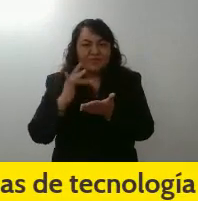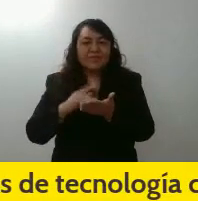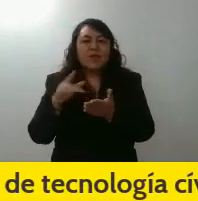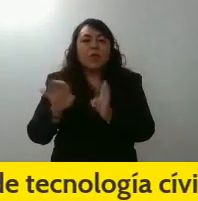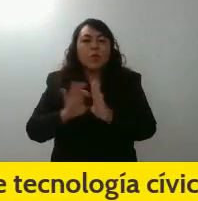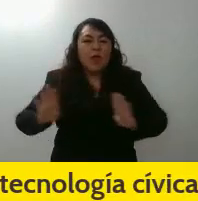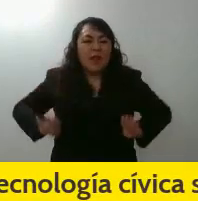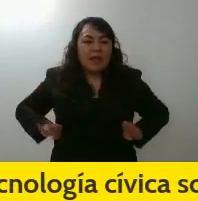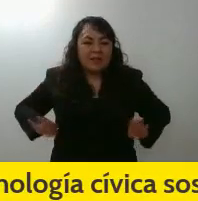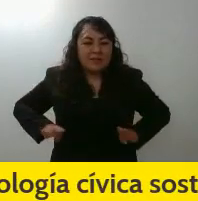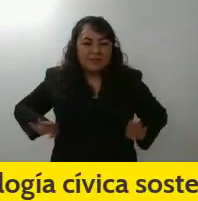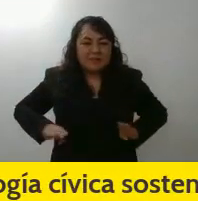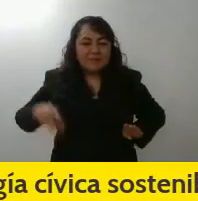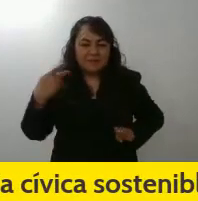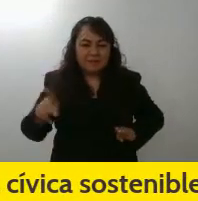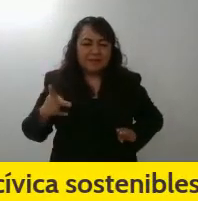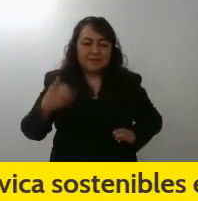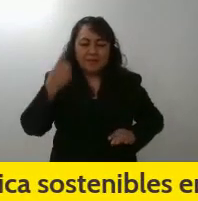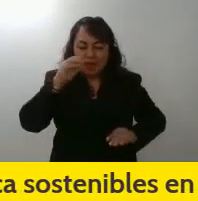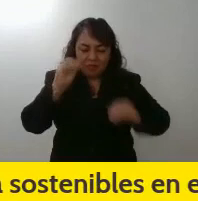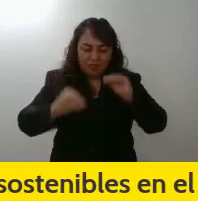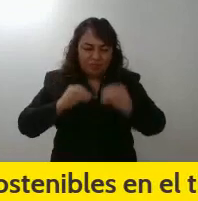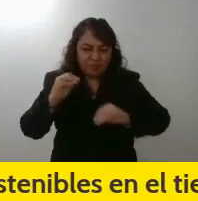Todas estas características nos dieron